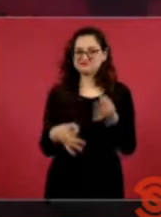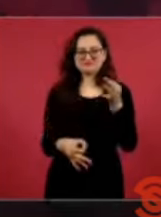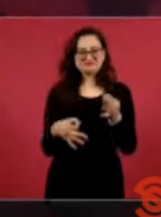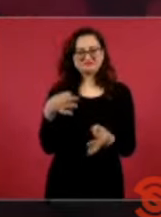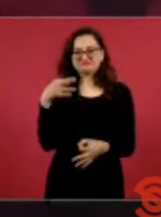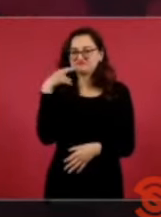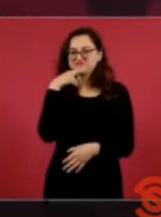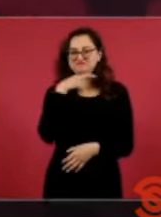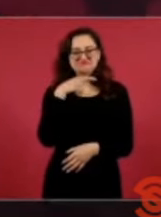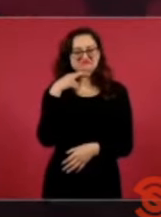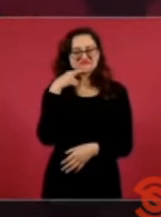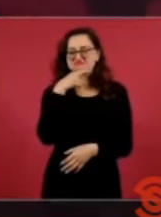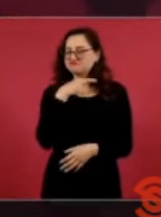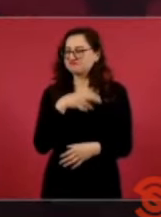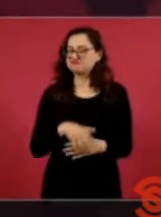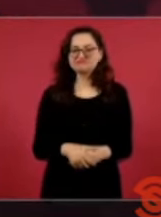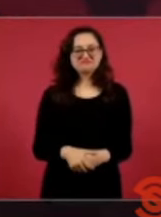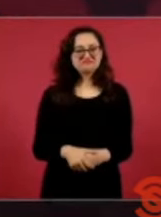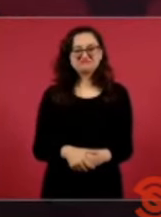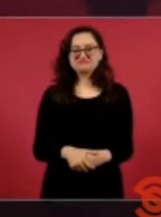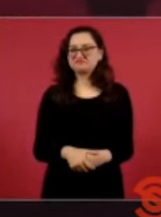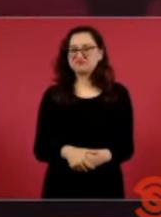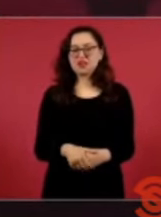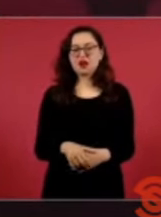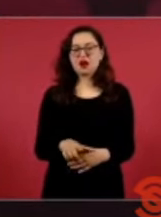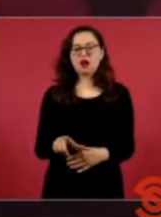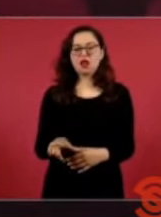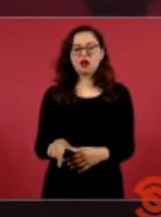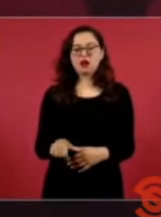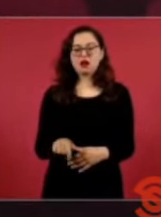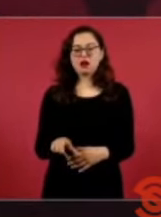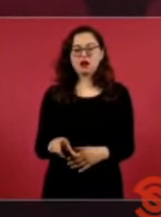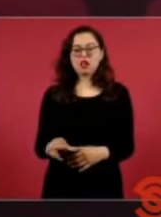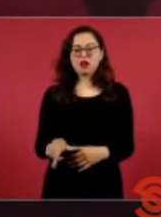aplican tácticas dilatorias.